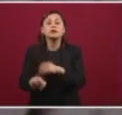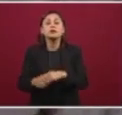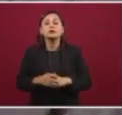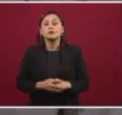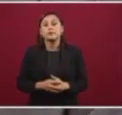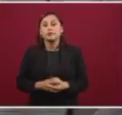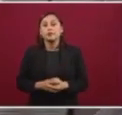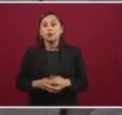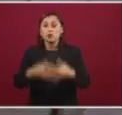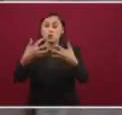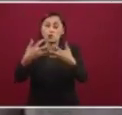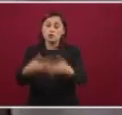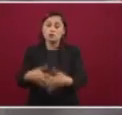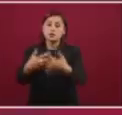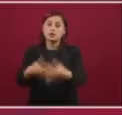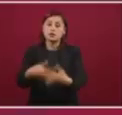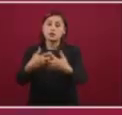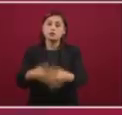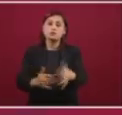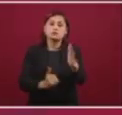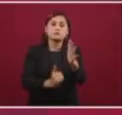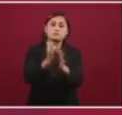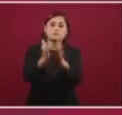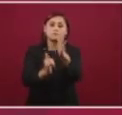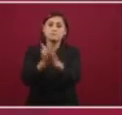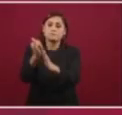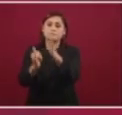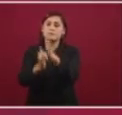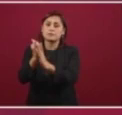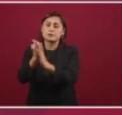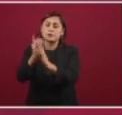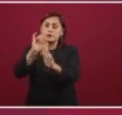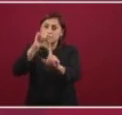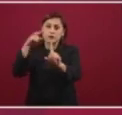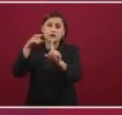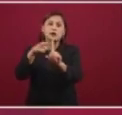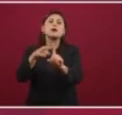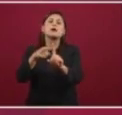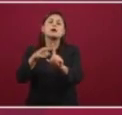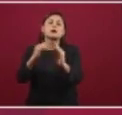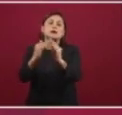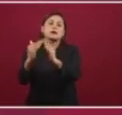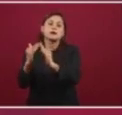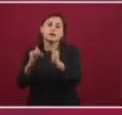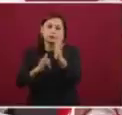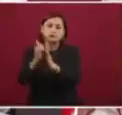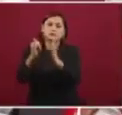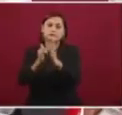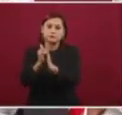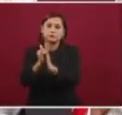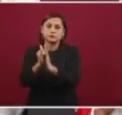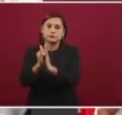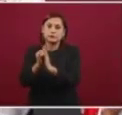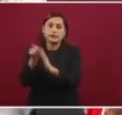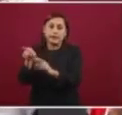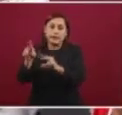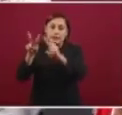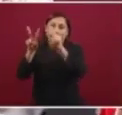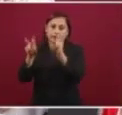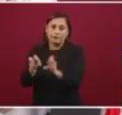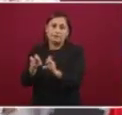la industria de la construcción enfocada a la construcción de vivienda. Ahí también estamos ya